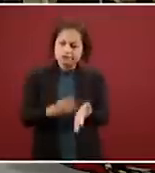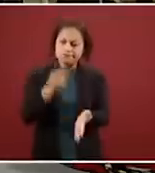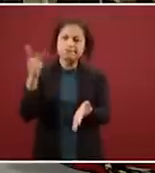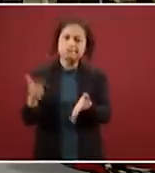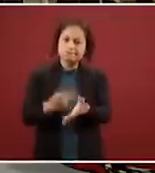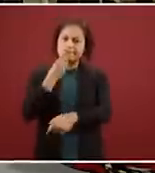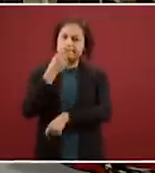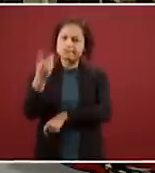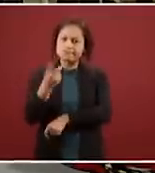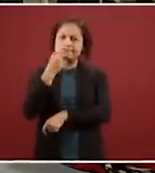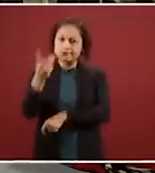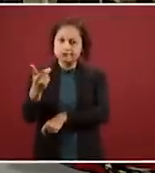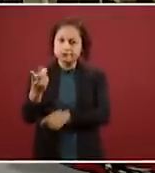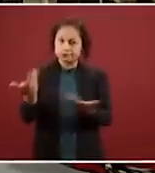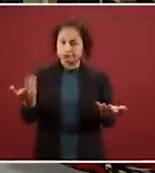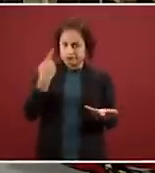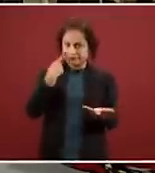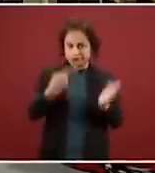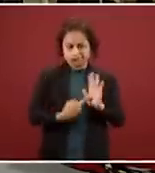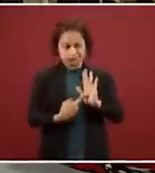Y triunfamos